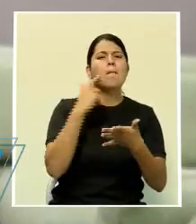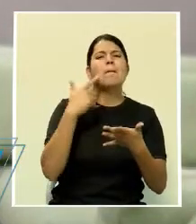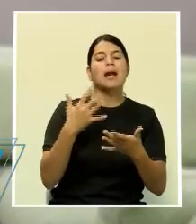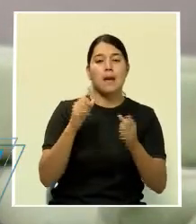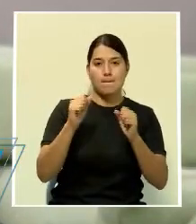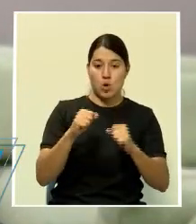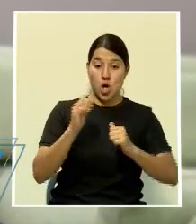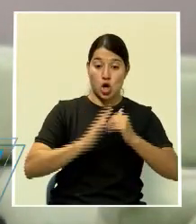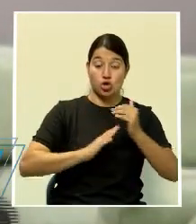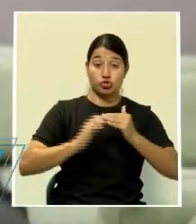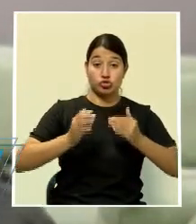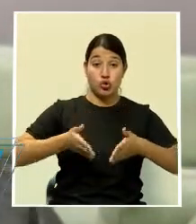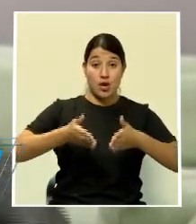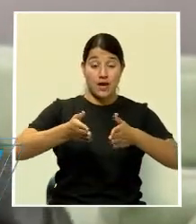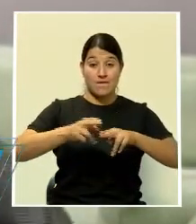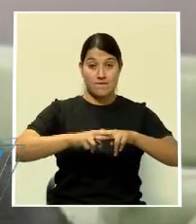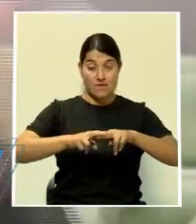ferrocarril,